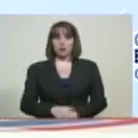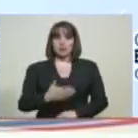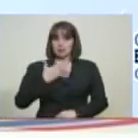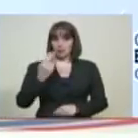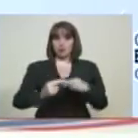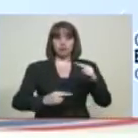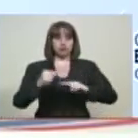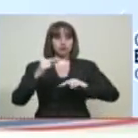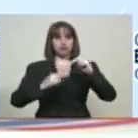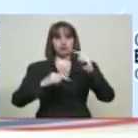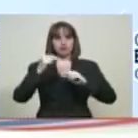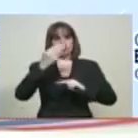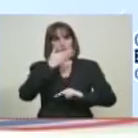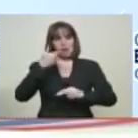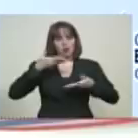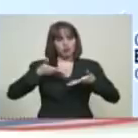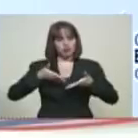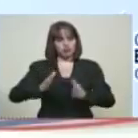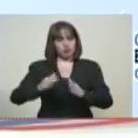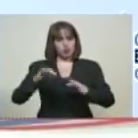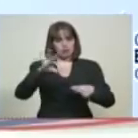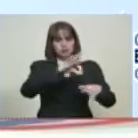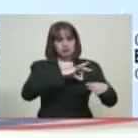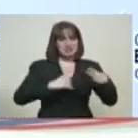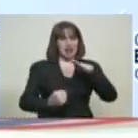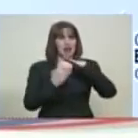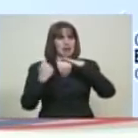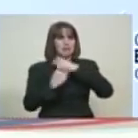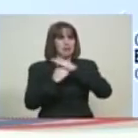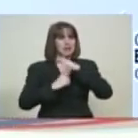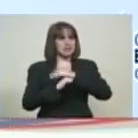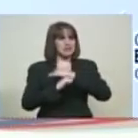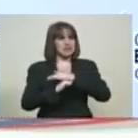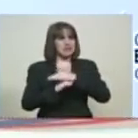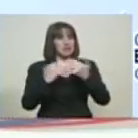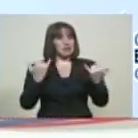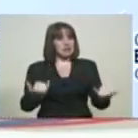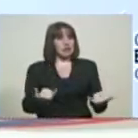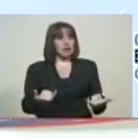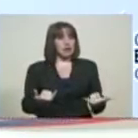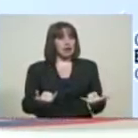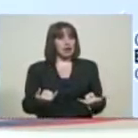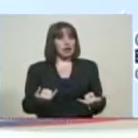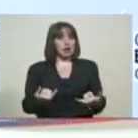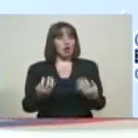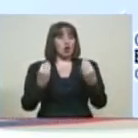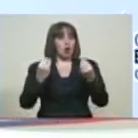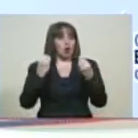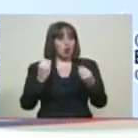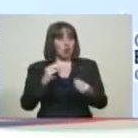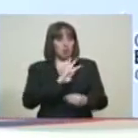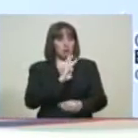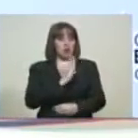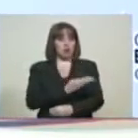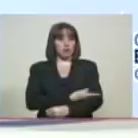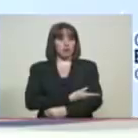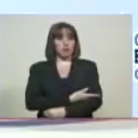y sembrar las bases de la venezuela potencia con la paz podemos